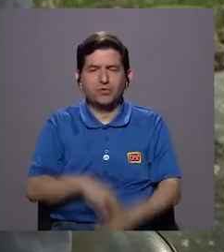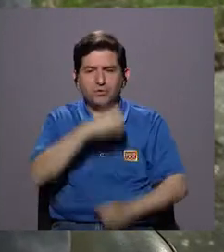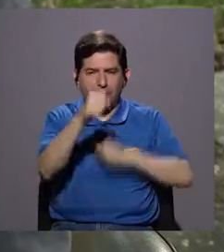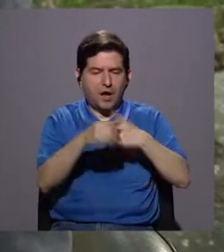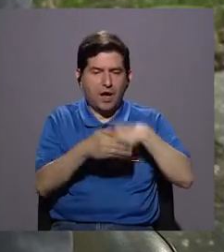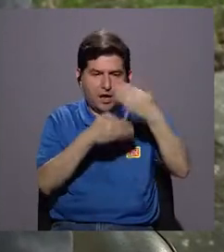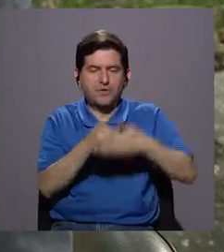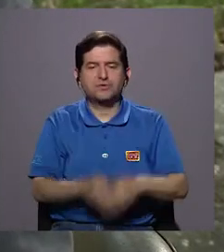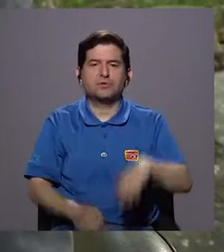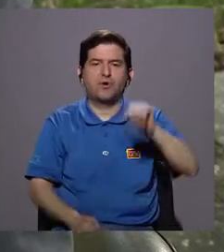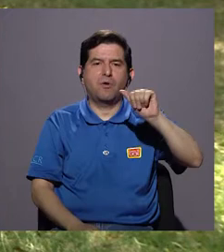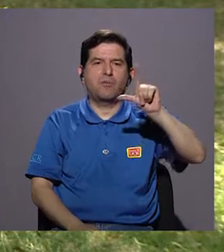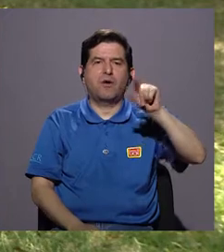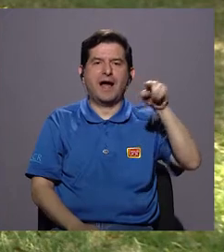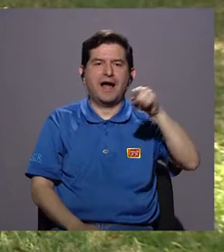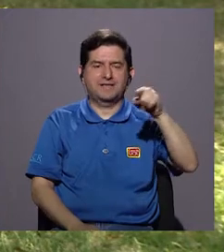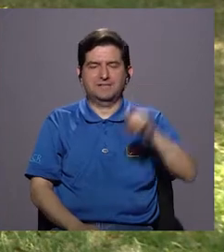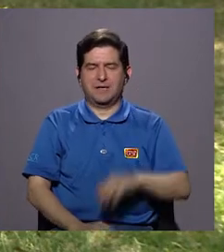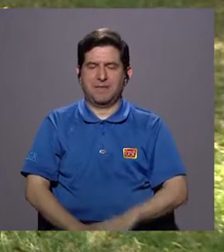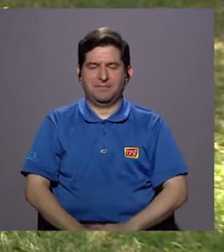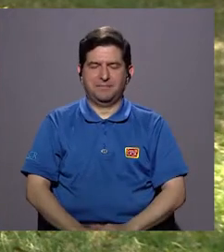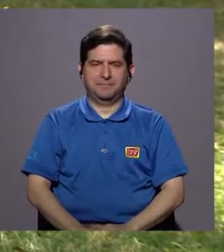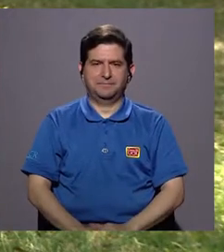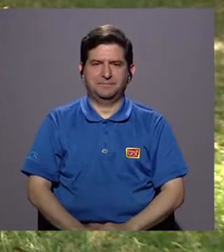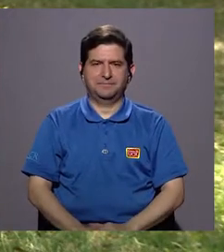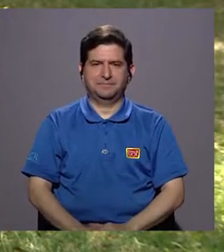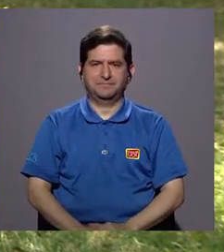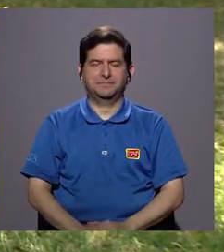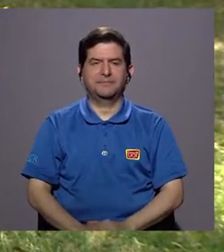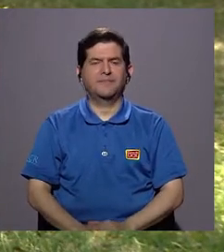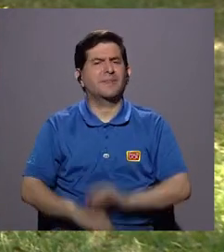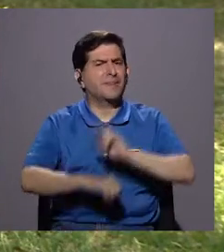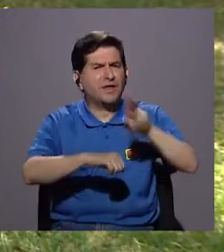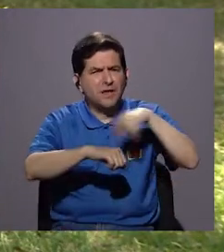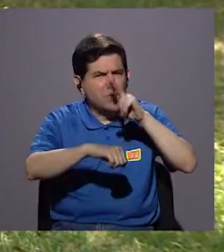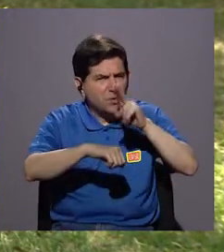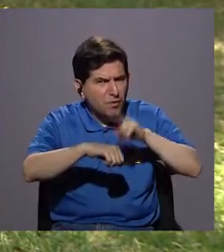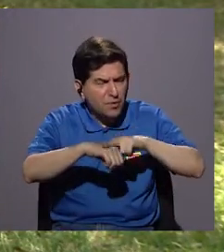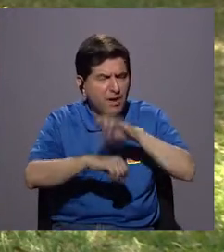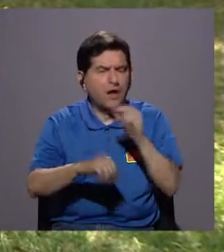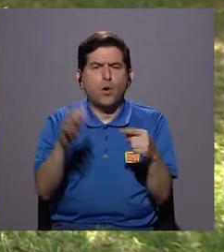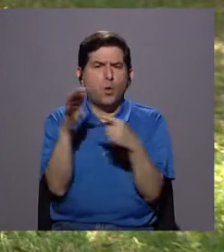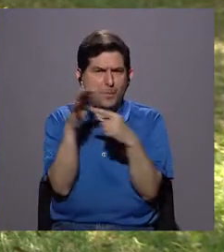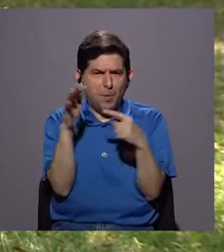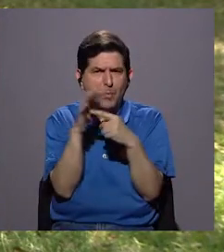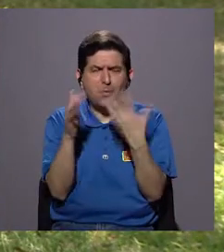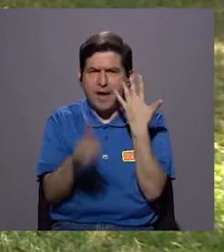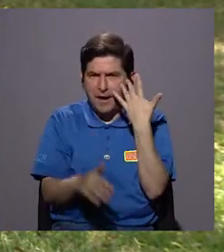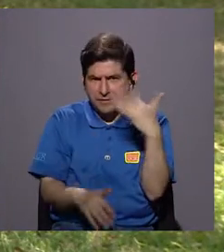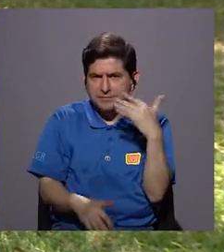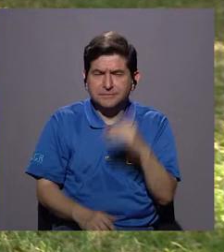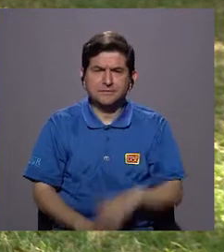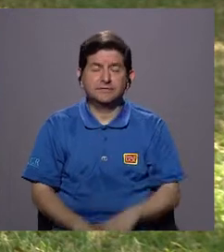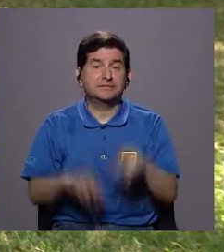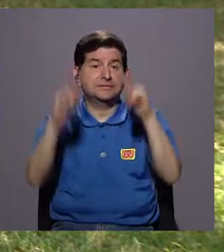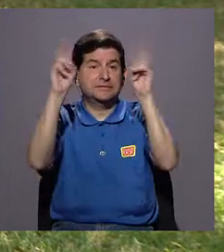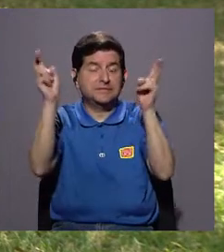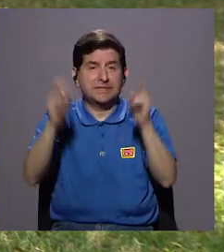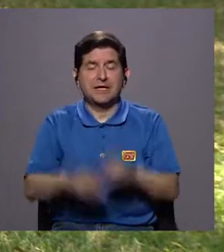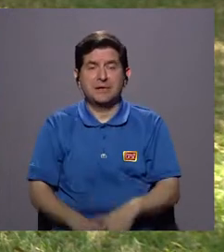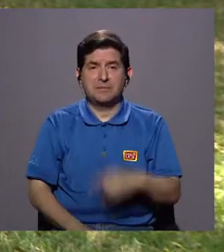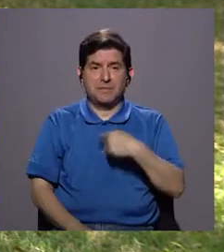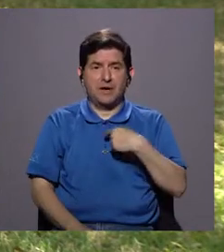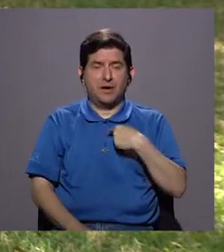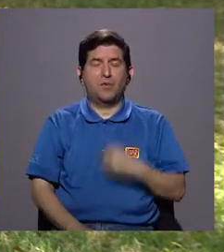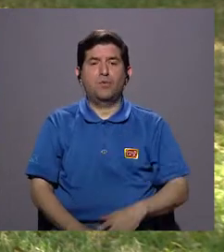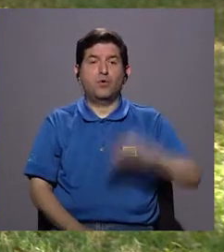después, como el Alzheimer. Uh-huh. Doctor, es común, o por lo menos popularmente parece ser común, el tema de perder altura